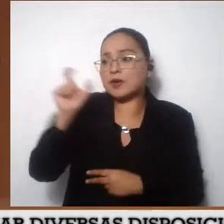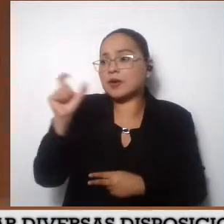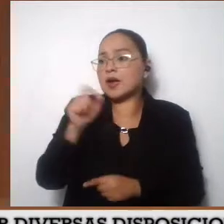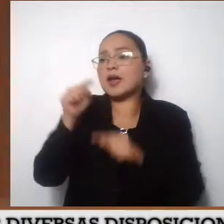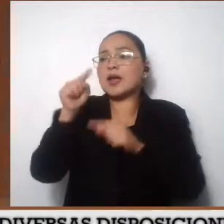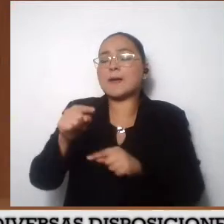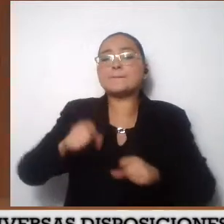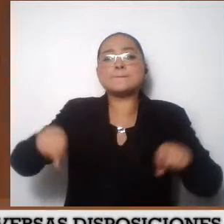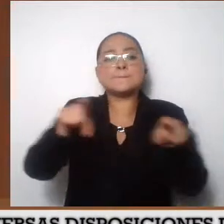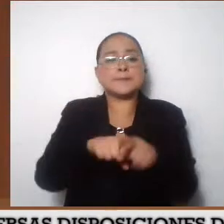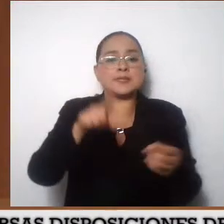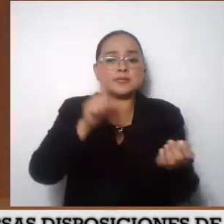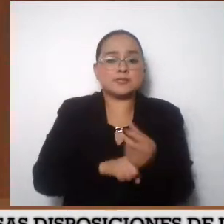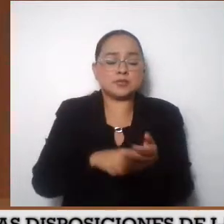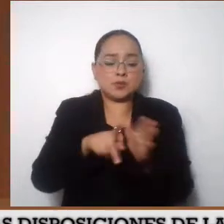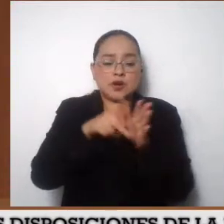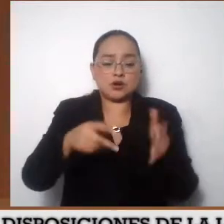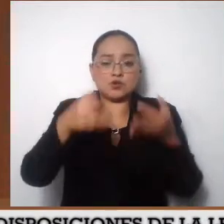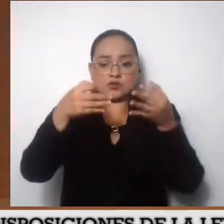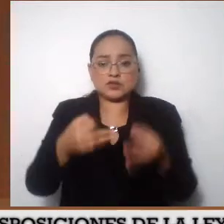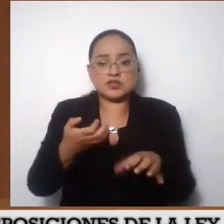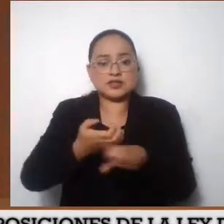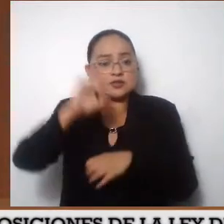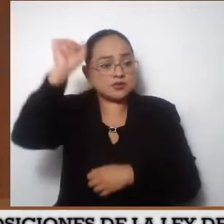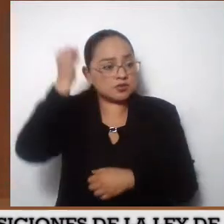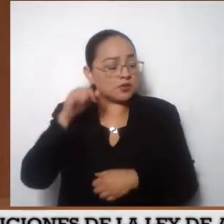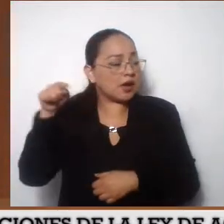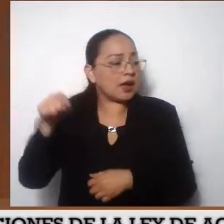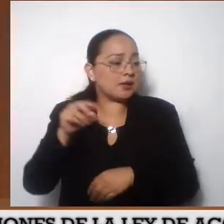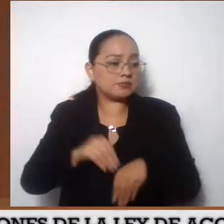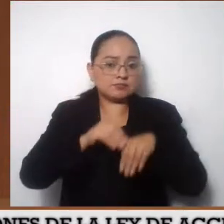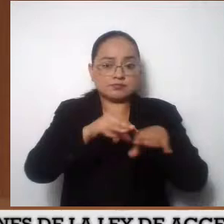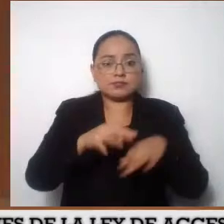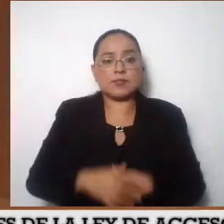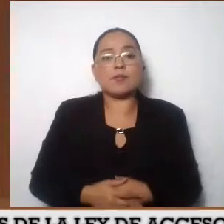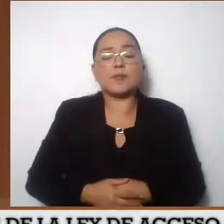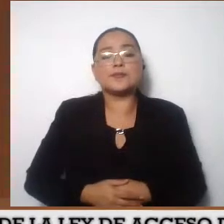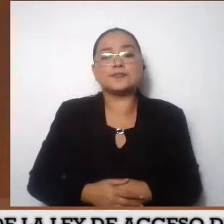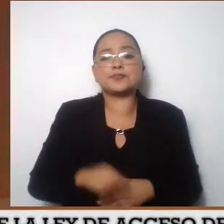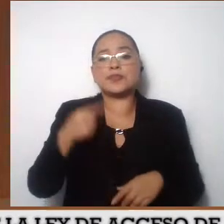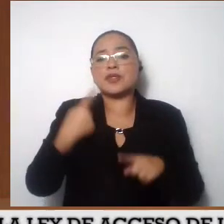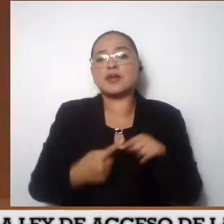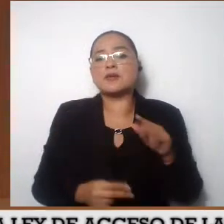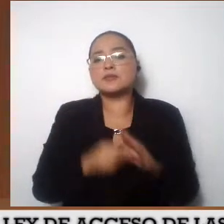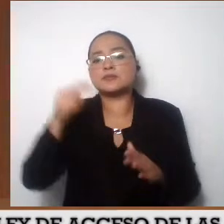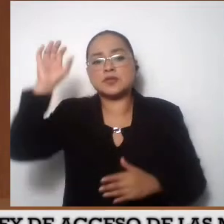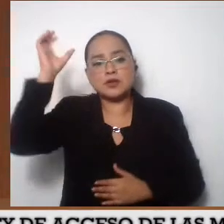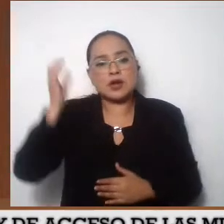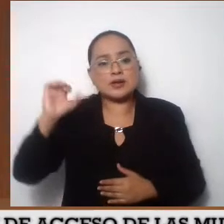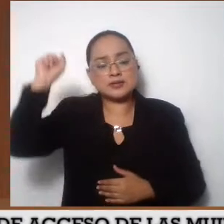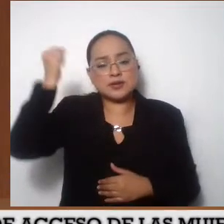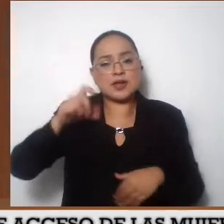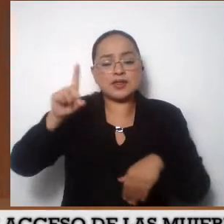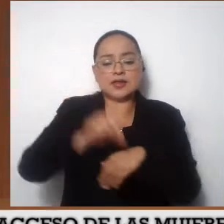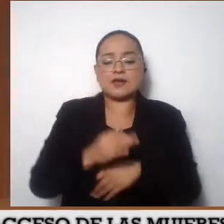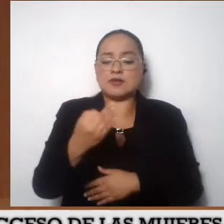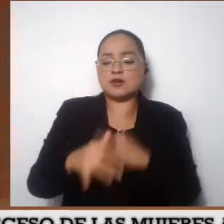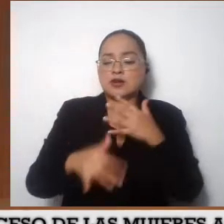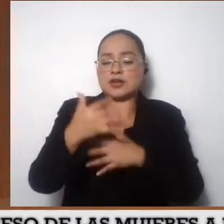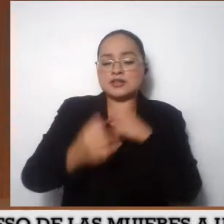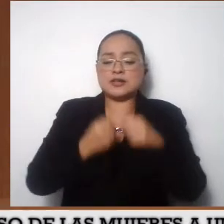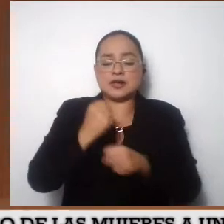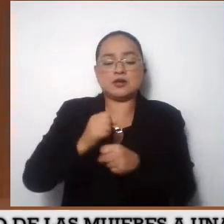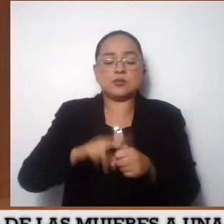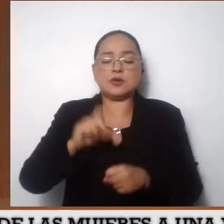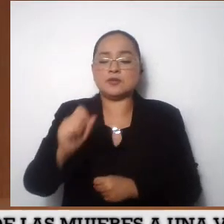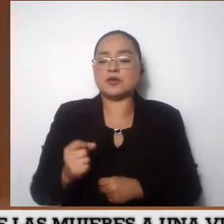en el periódico oficial El Estado de Sinaloa. Atentamente, Culiacán, Sinaloa, 15 de febrero de 2022,